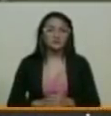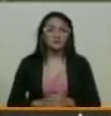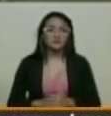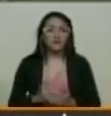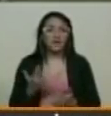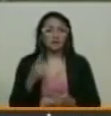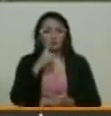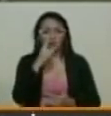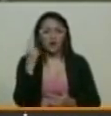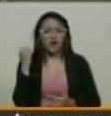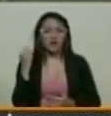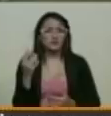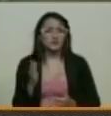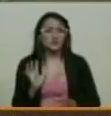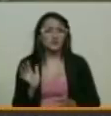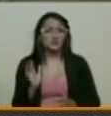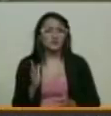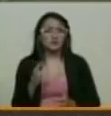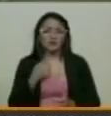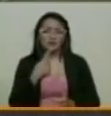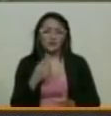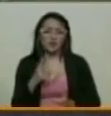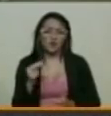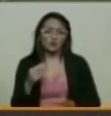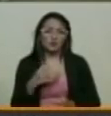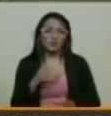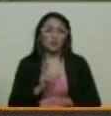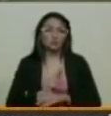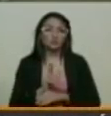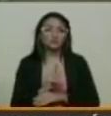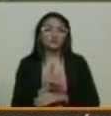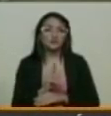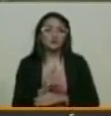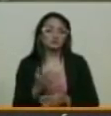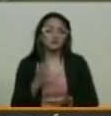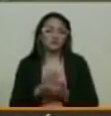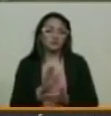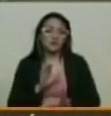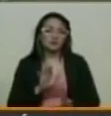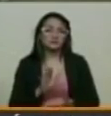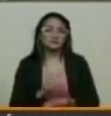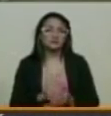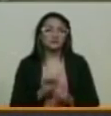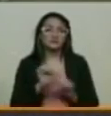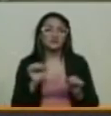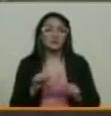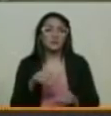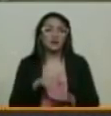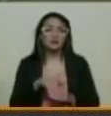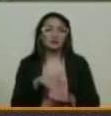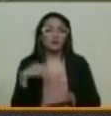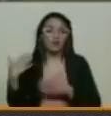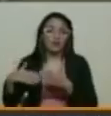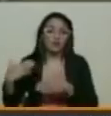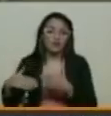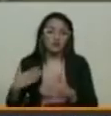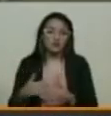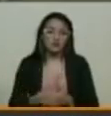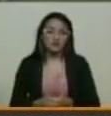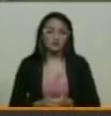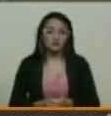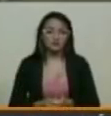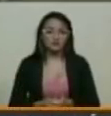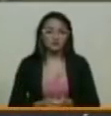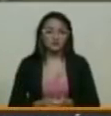un año que ya habíamos declarado eso, y nosotros nos vamos como siempre con nuestro sistema electoral, como lo hemos hecho, como hemos